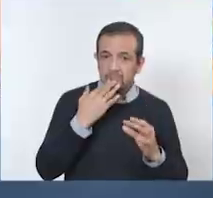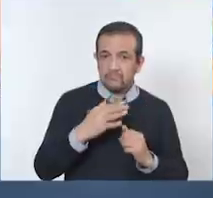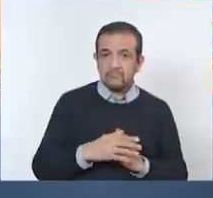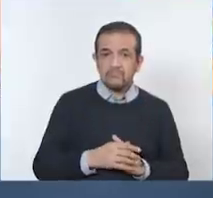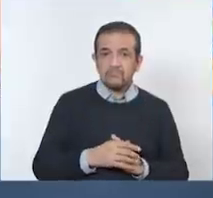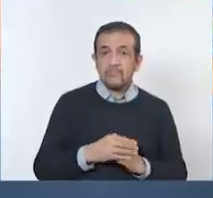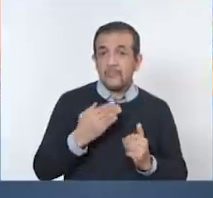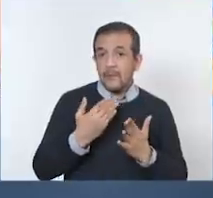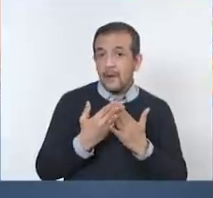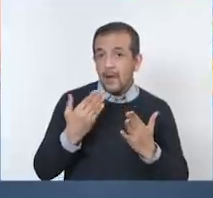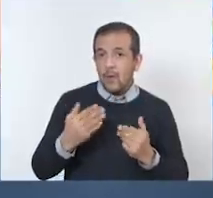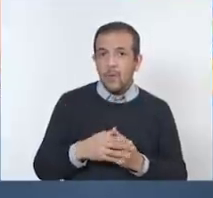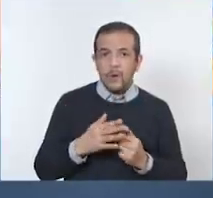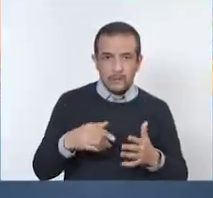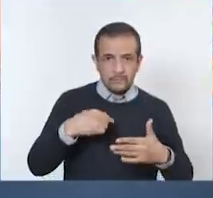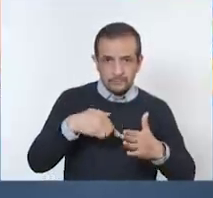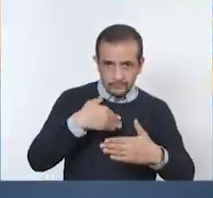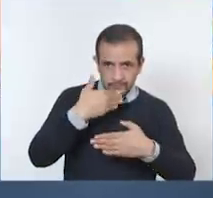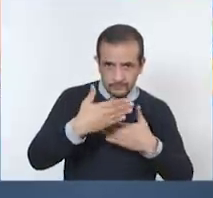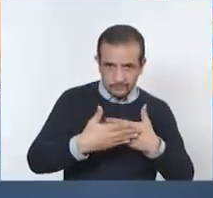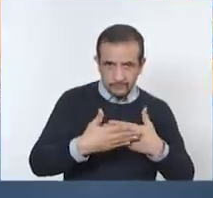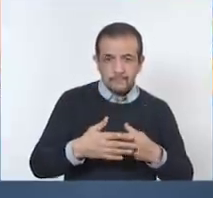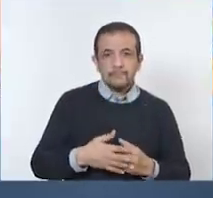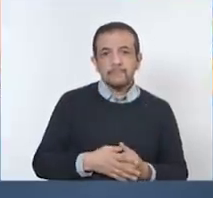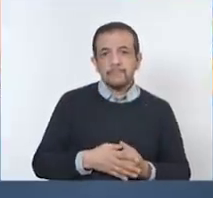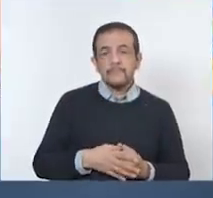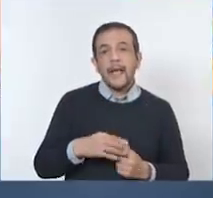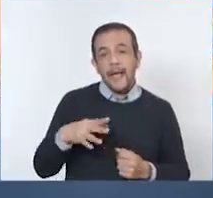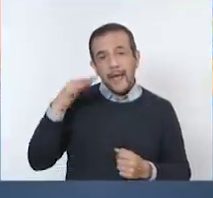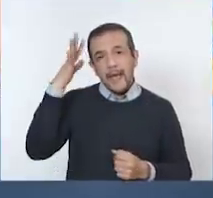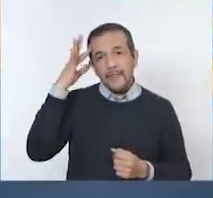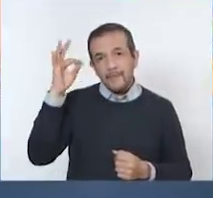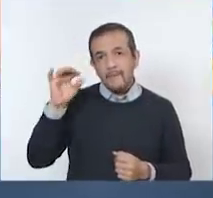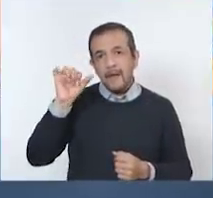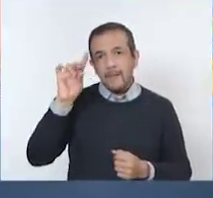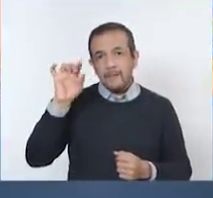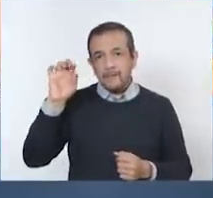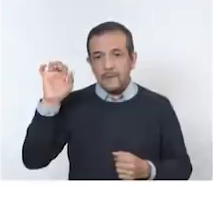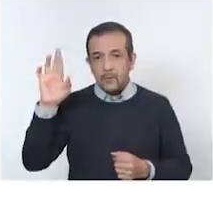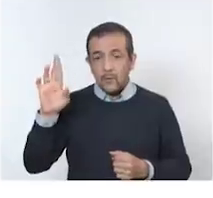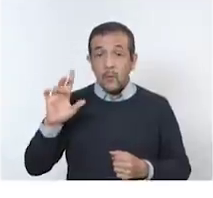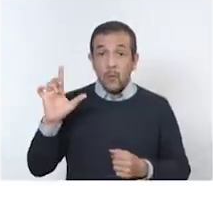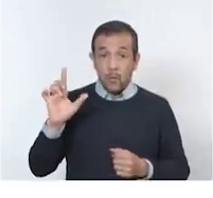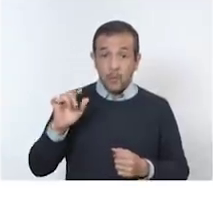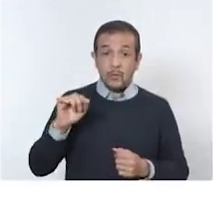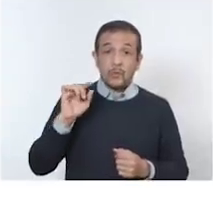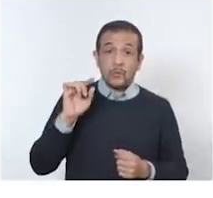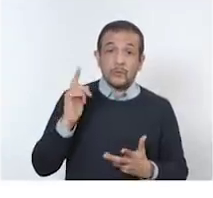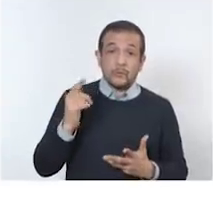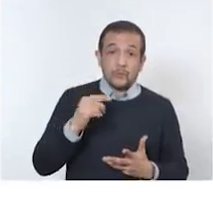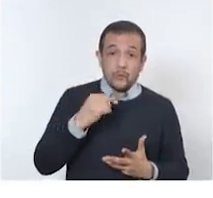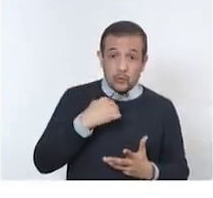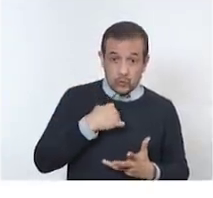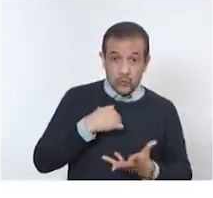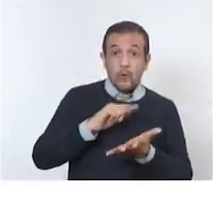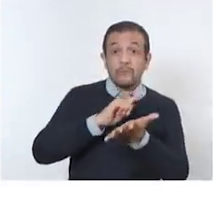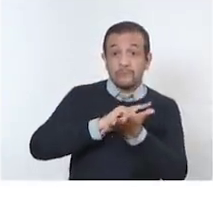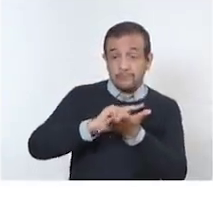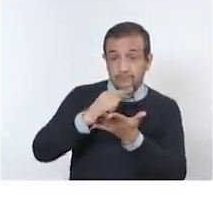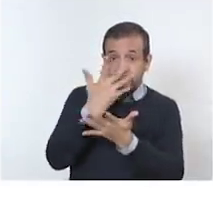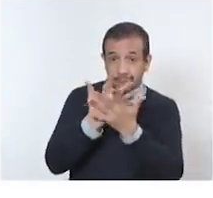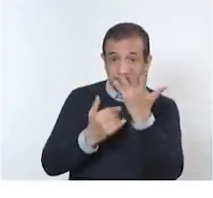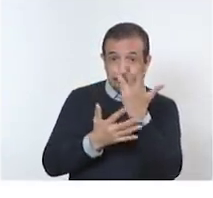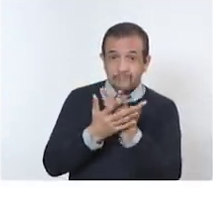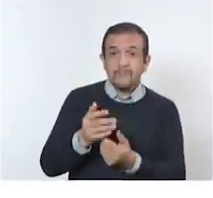Perfecto. Ahora vamos a la siguiente. Ok. Adivina, adivinador, ¿cuál es la consecuencia si me lavo